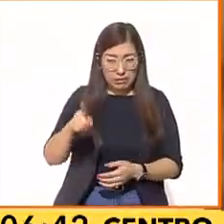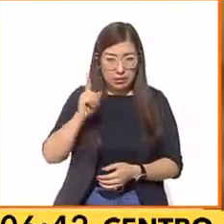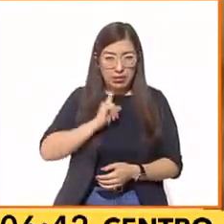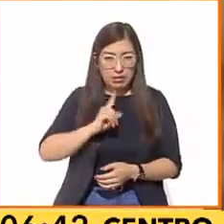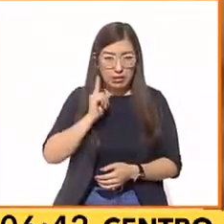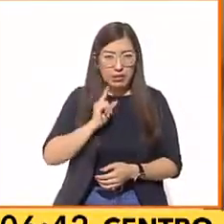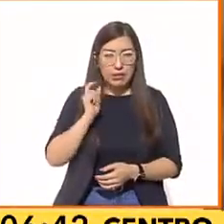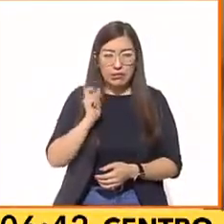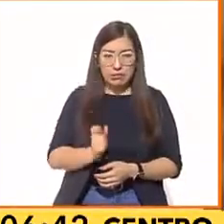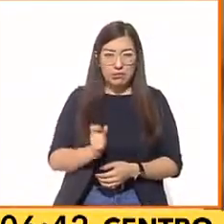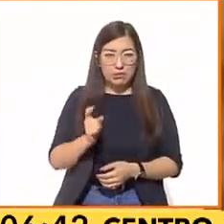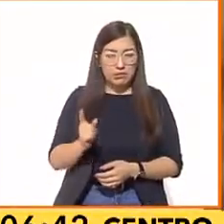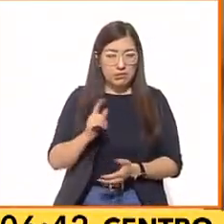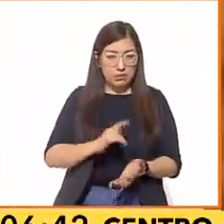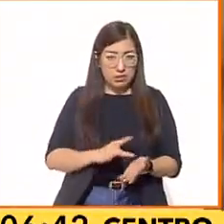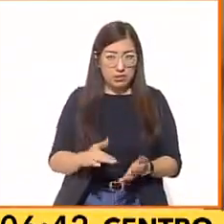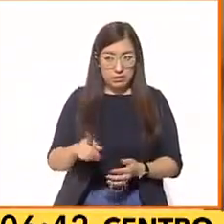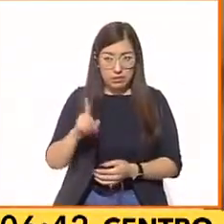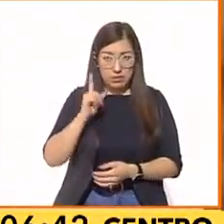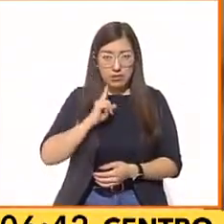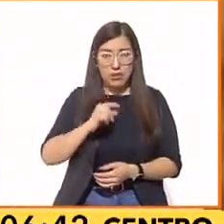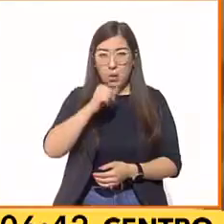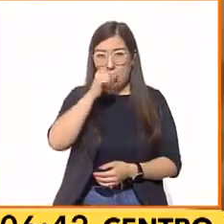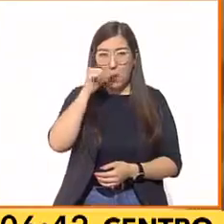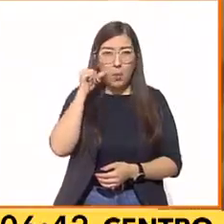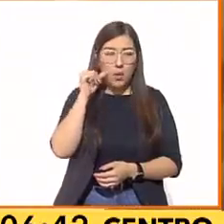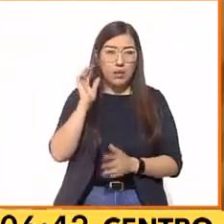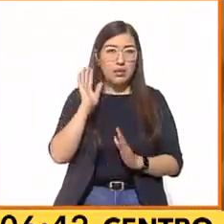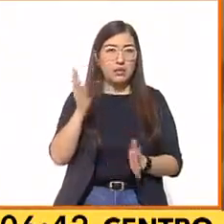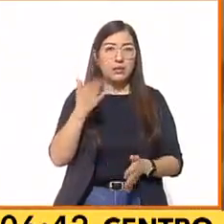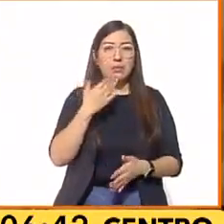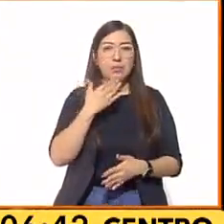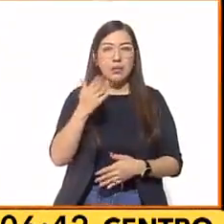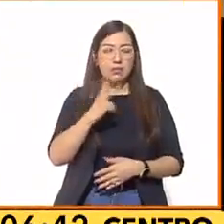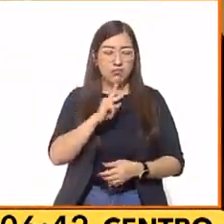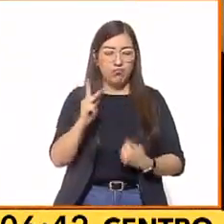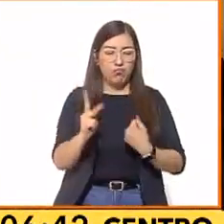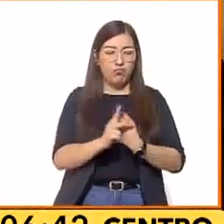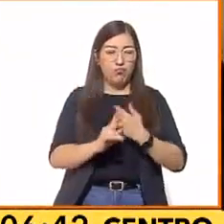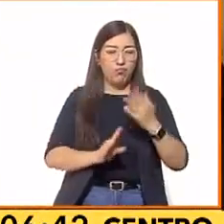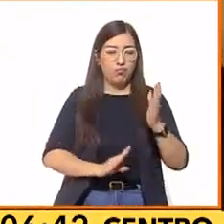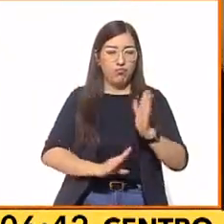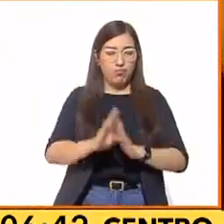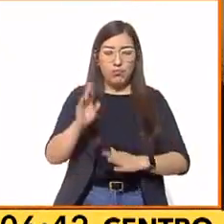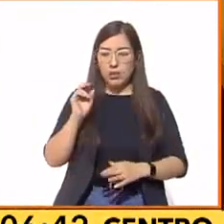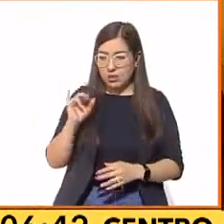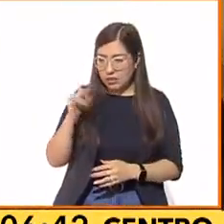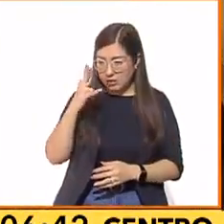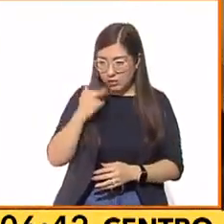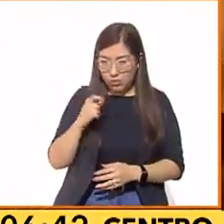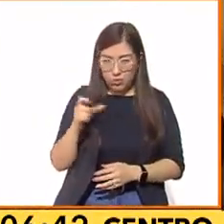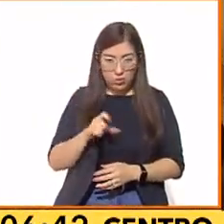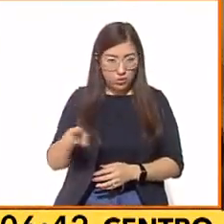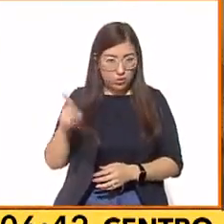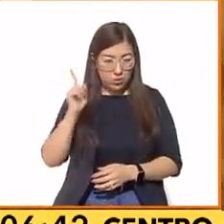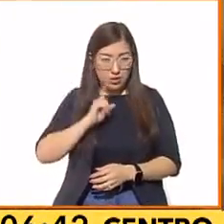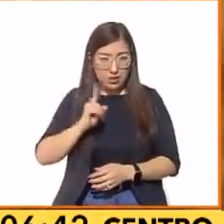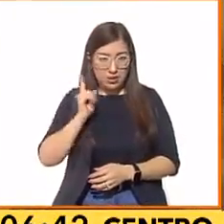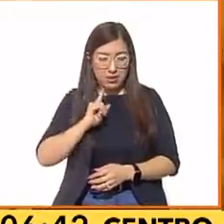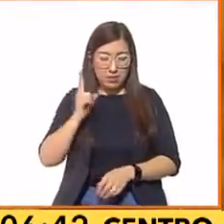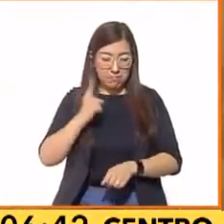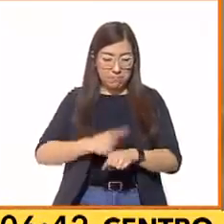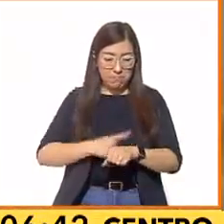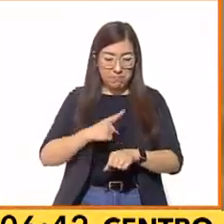medida por ella, Juárez pudo sacar adelante al país. Así es. Claro, de hecho ella enferma, Felipe,